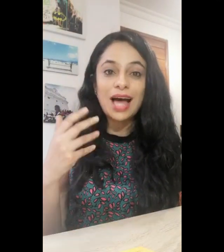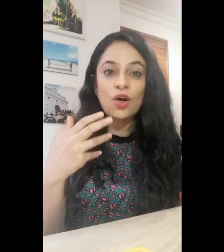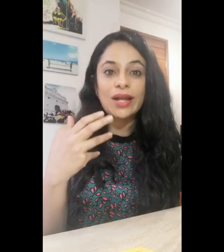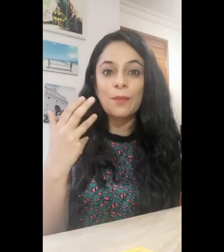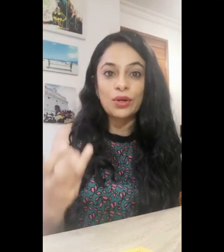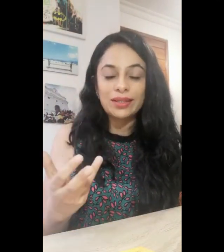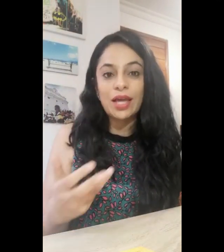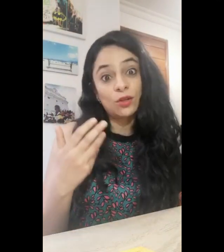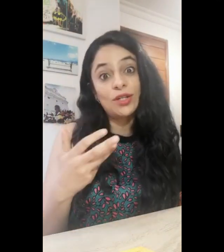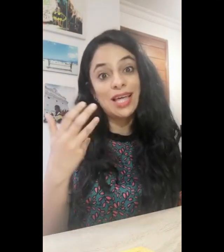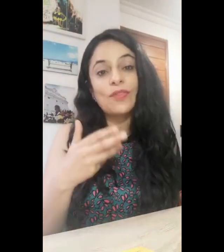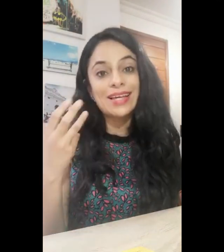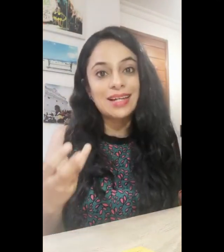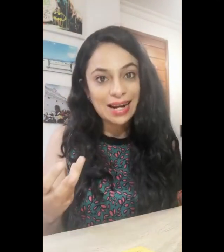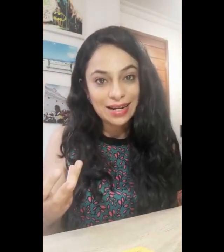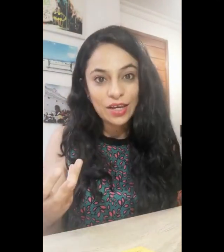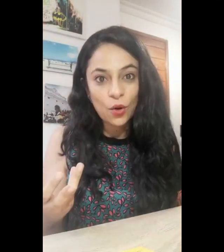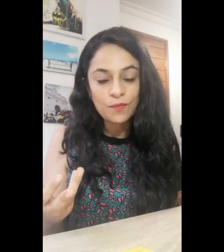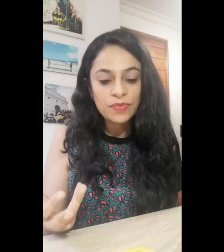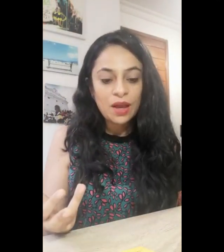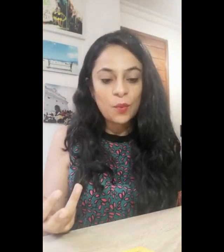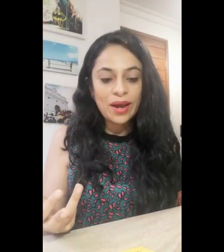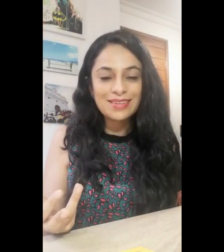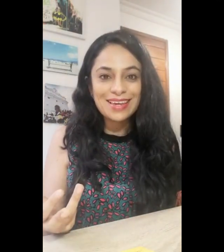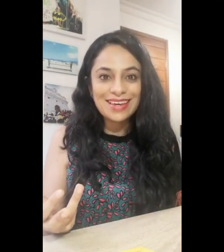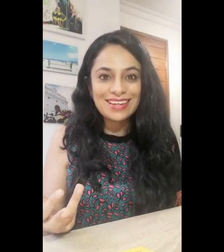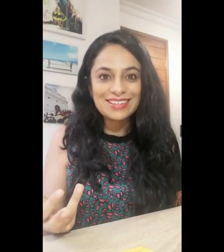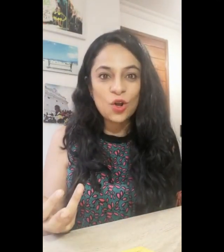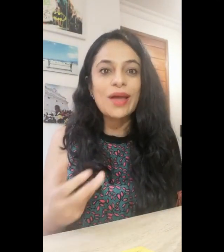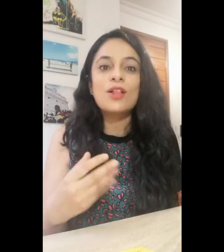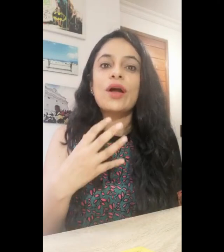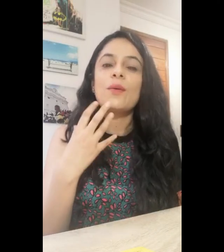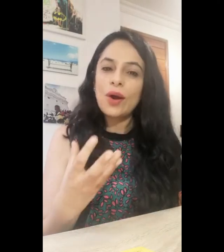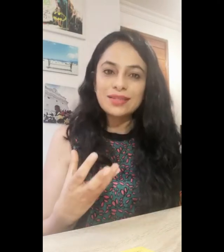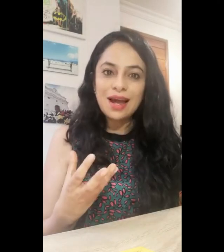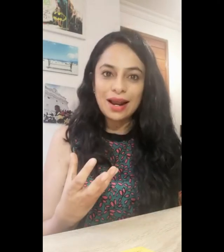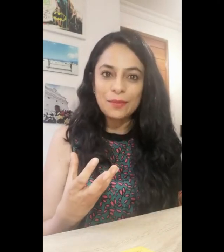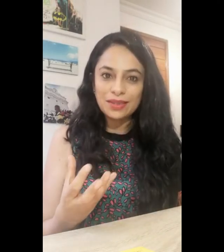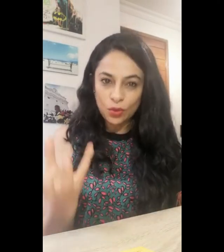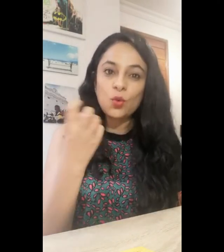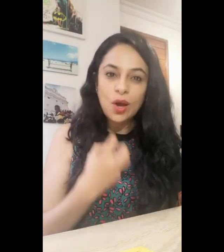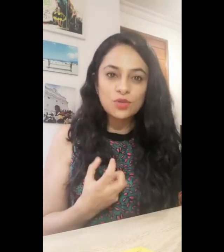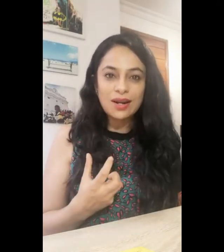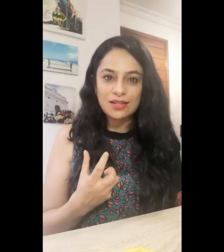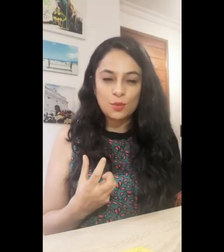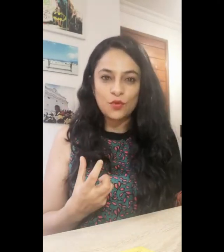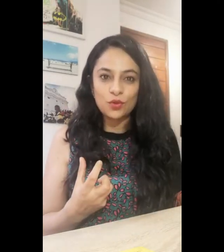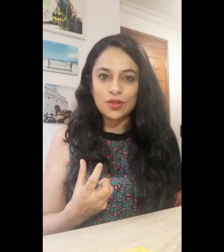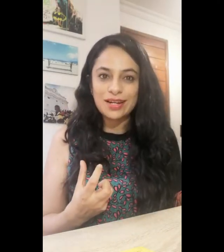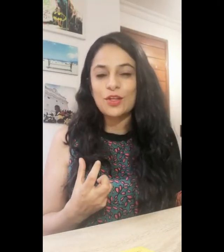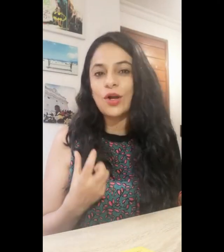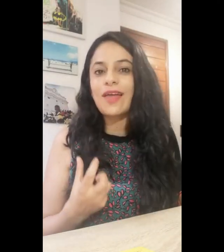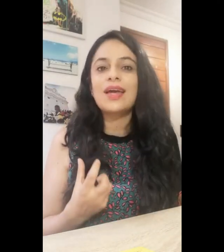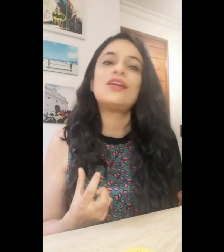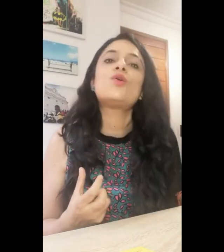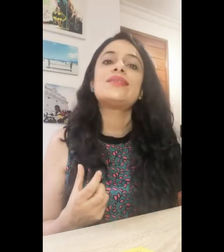se ha utilizado en la política y se ha utilizado desde la religión, pues lo que demuestra realmente cuando uno hace un análisis profundo